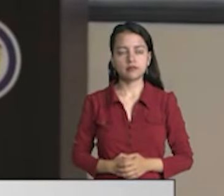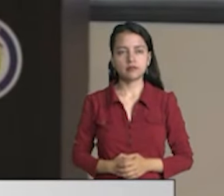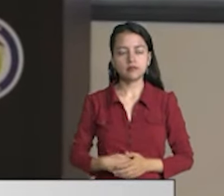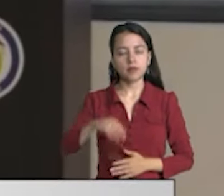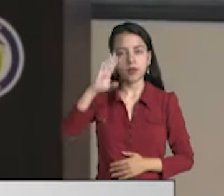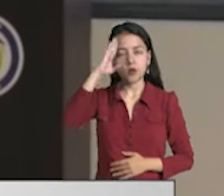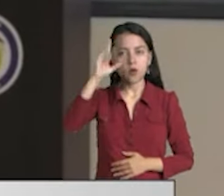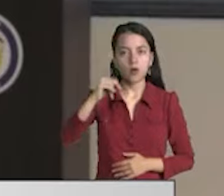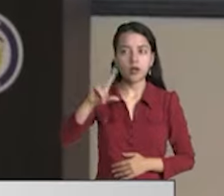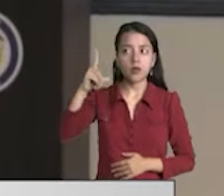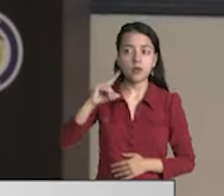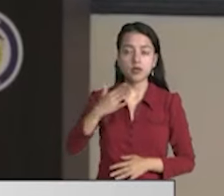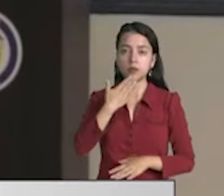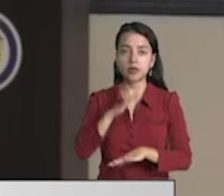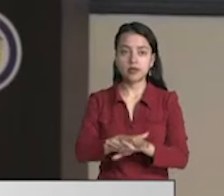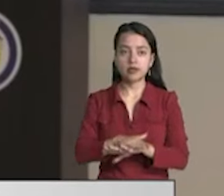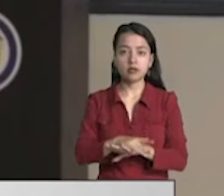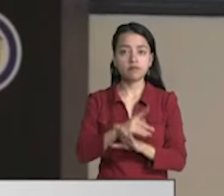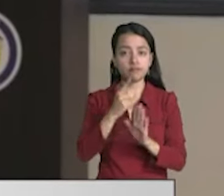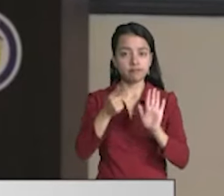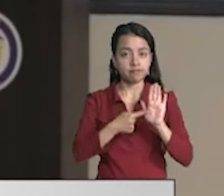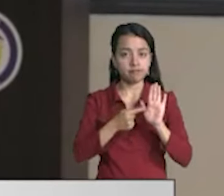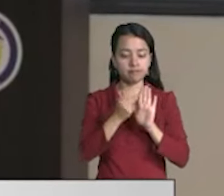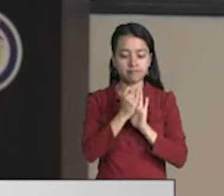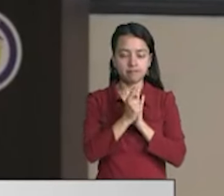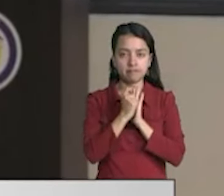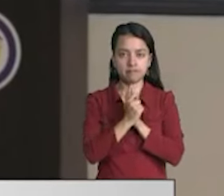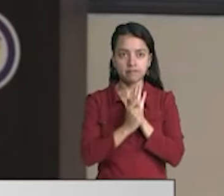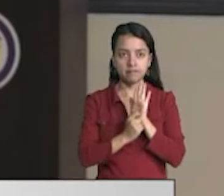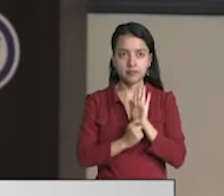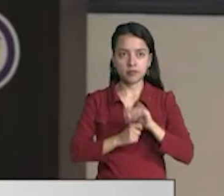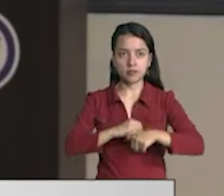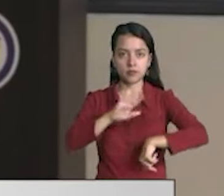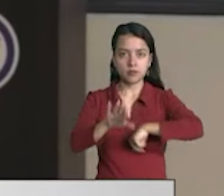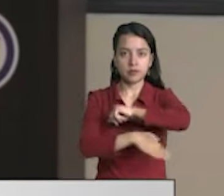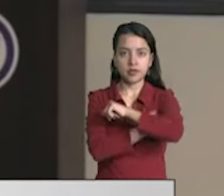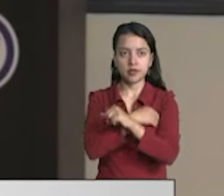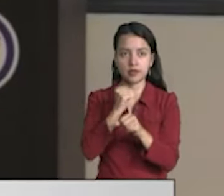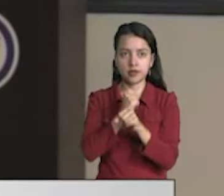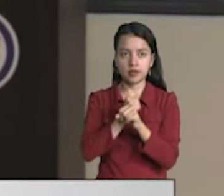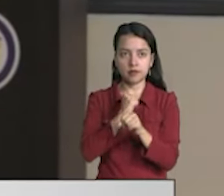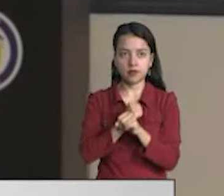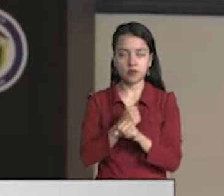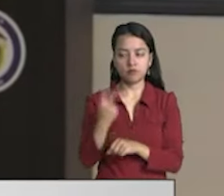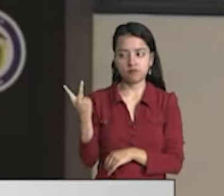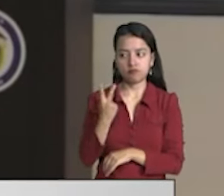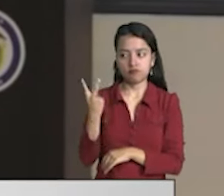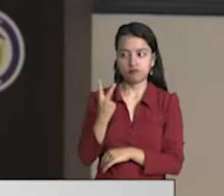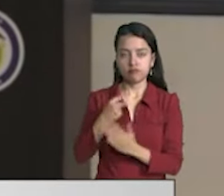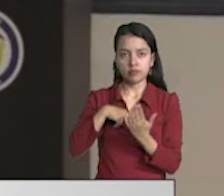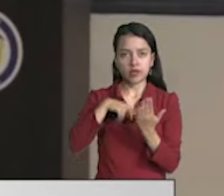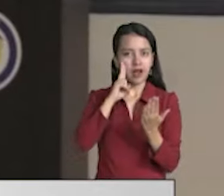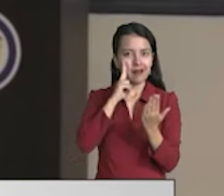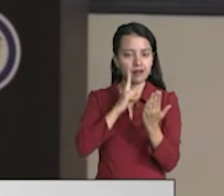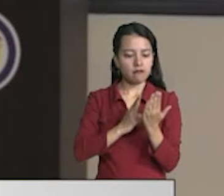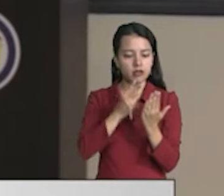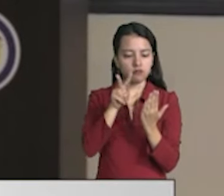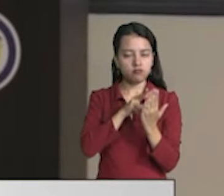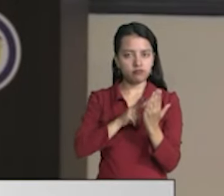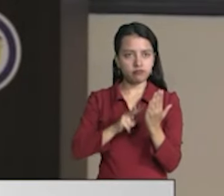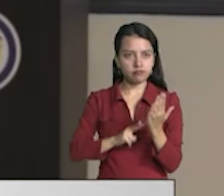Hola Luisa, muy buenas tardes. Pues mire, tenemos papel y lápiz con la ministra de Trabajo para hacer la revisión de este proyecto de reforma de ley que ya pasará a